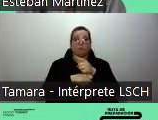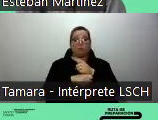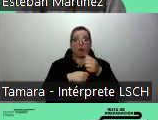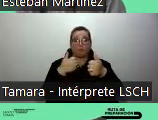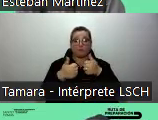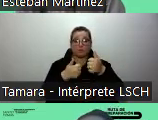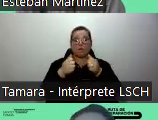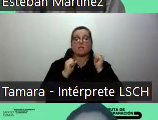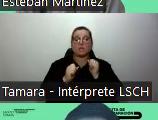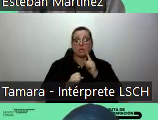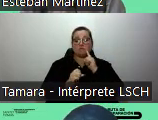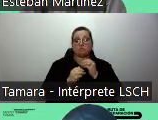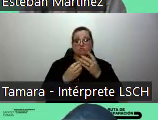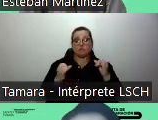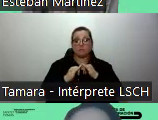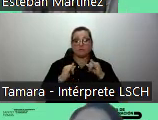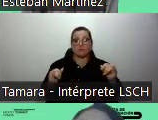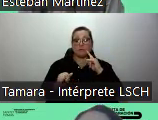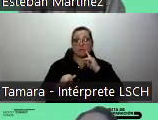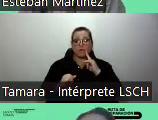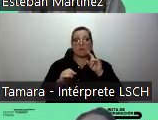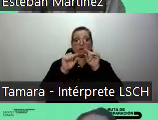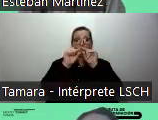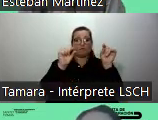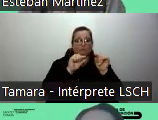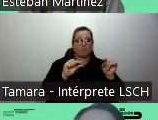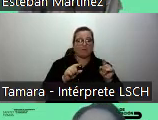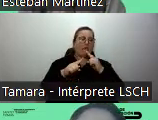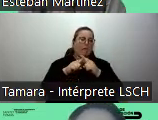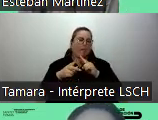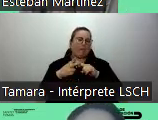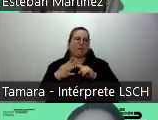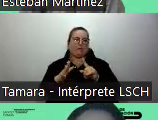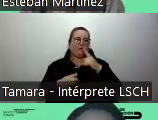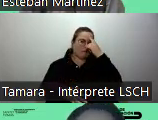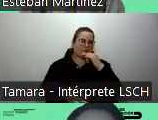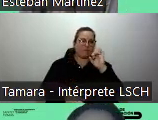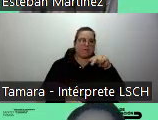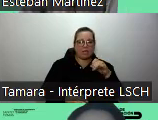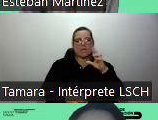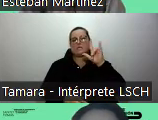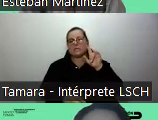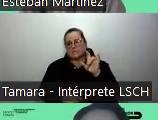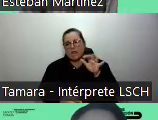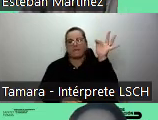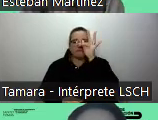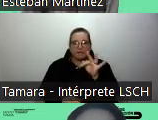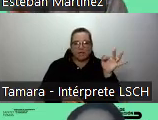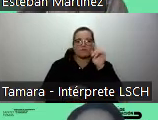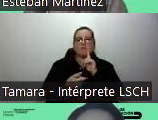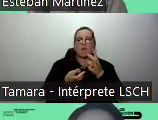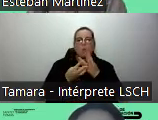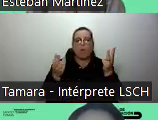ahí van a encontrar mucha información si se fijan estamos en X en linkedin eh Instagram Facebook está la página